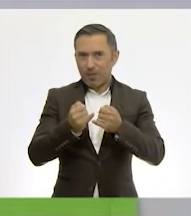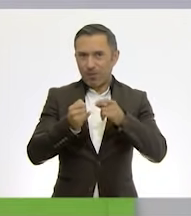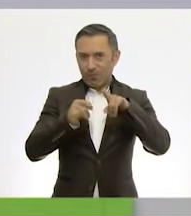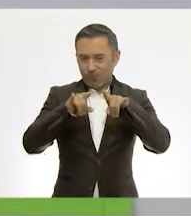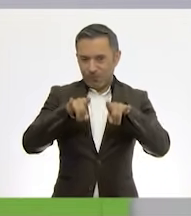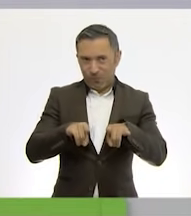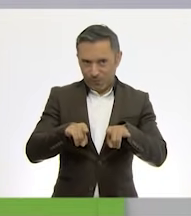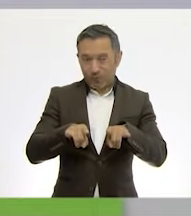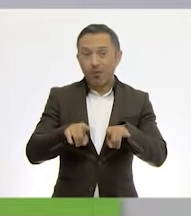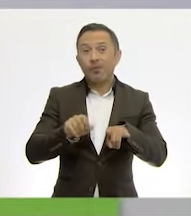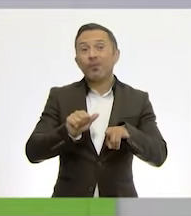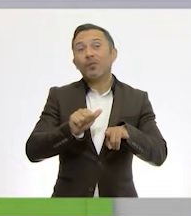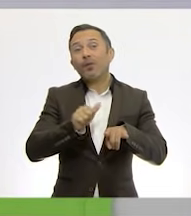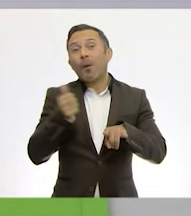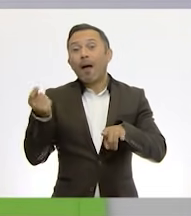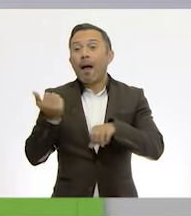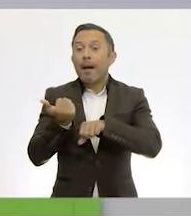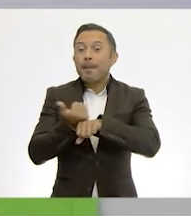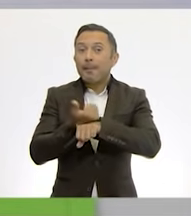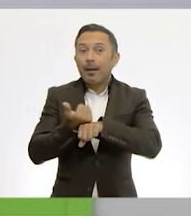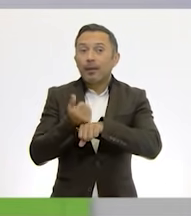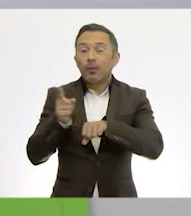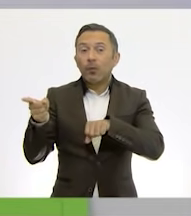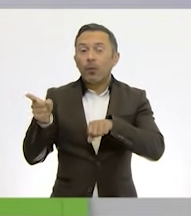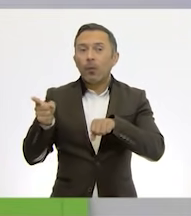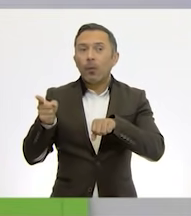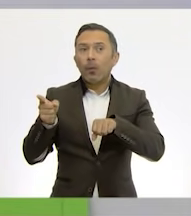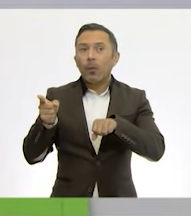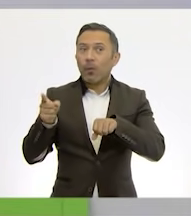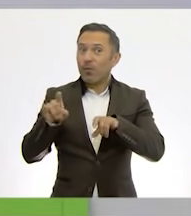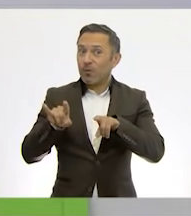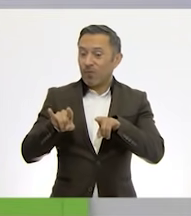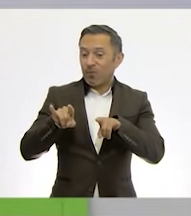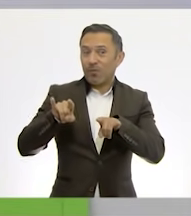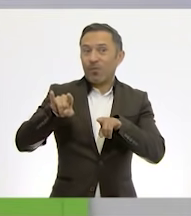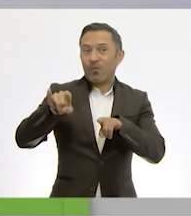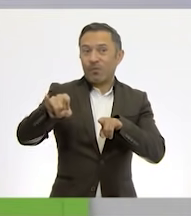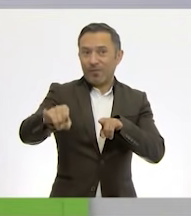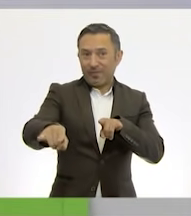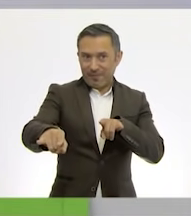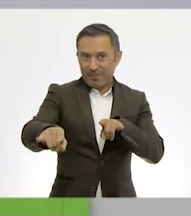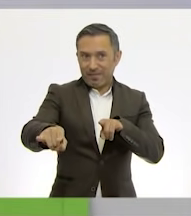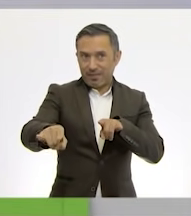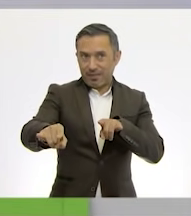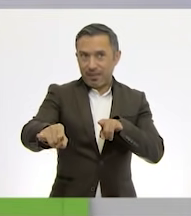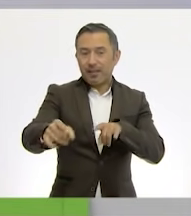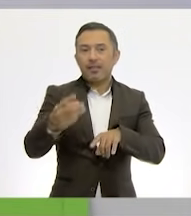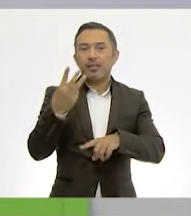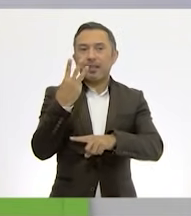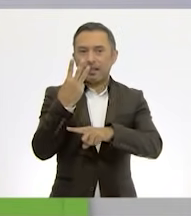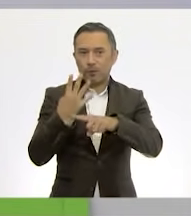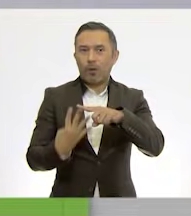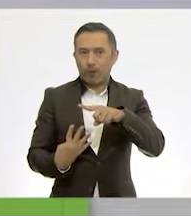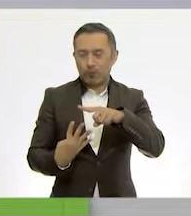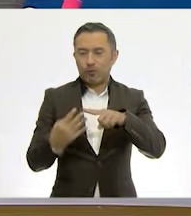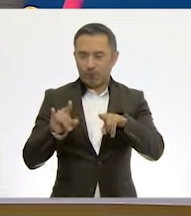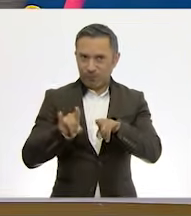tarjeta cinco kilómetros. Y el amarillo todavía hasta el momento va adelante con tres cuartos.